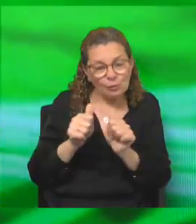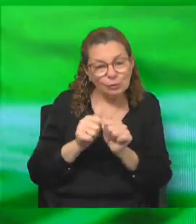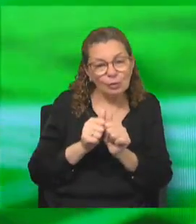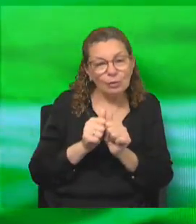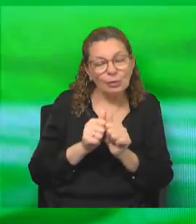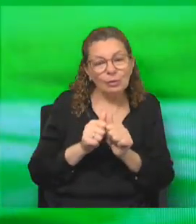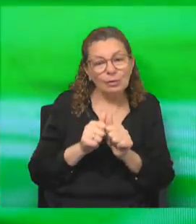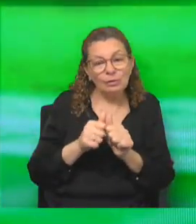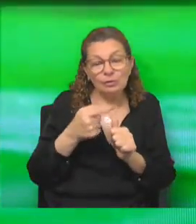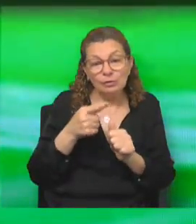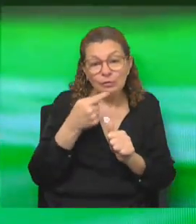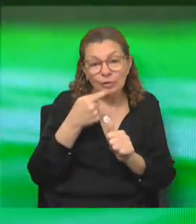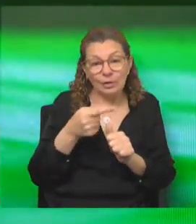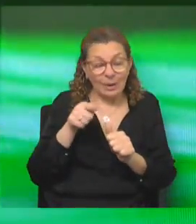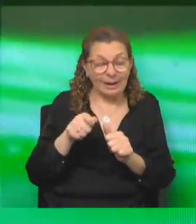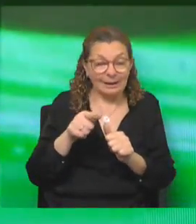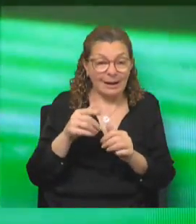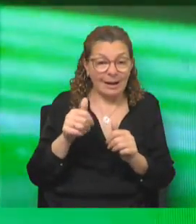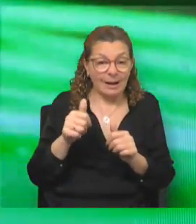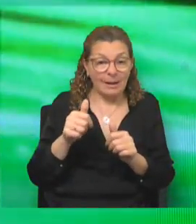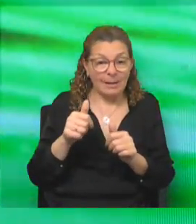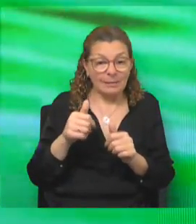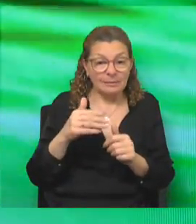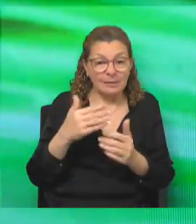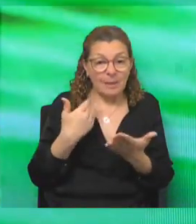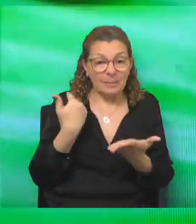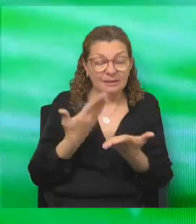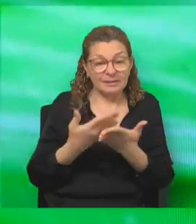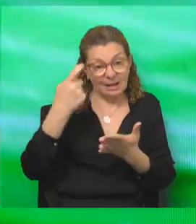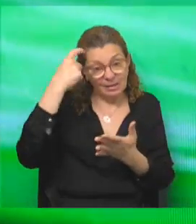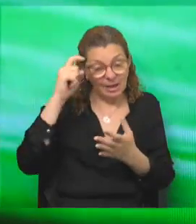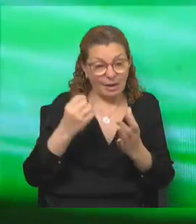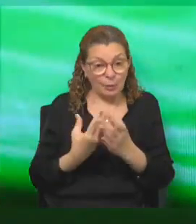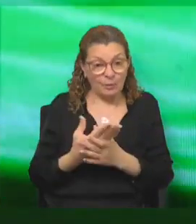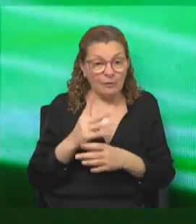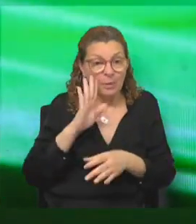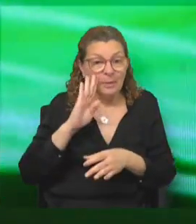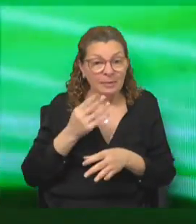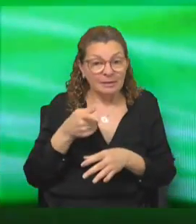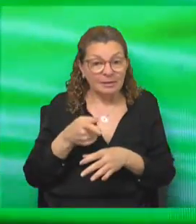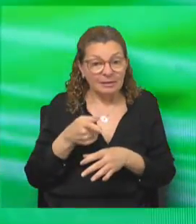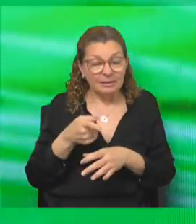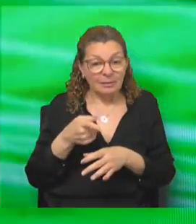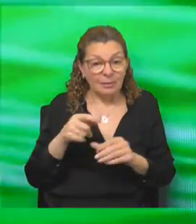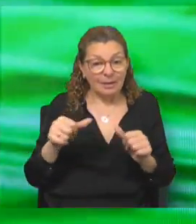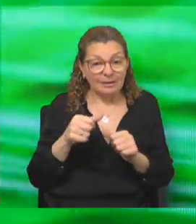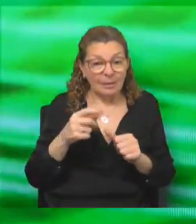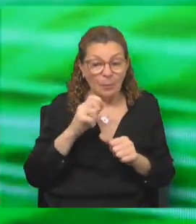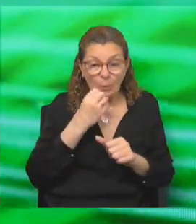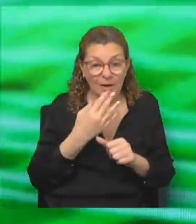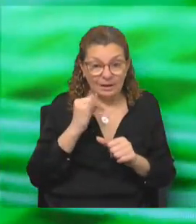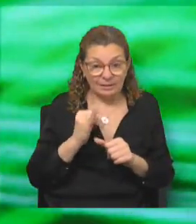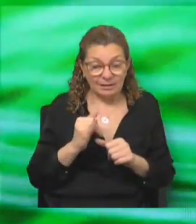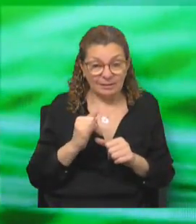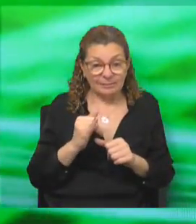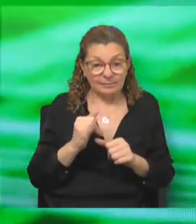yo lo lo destaco particularmente de presentar esta idea que es innovadora y que me parece que que va a a ser muy atractiva si